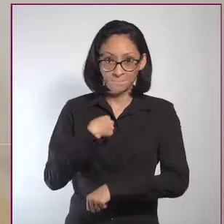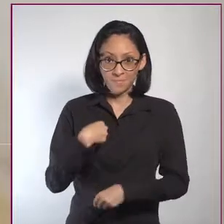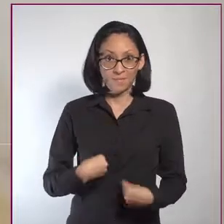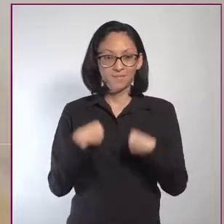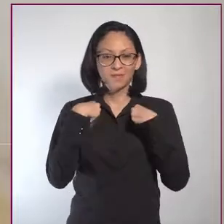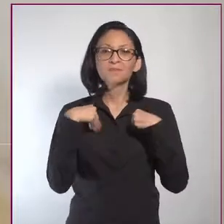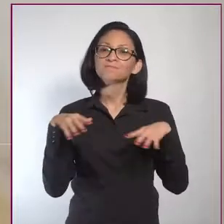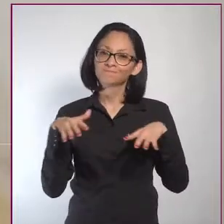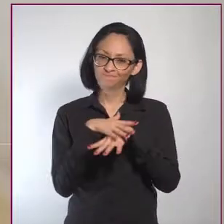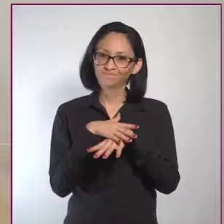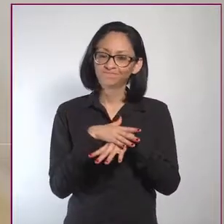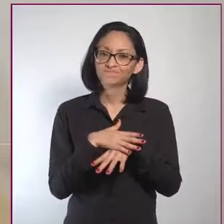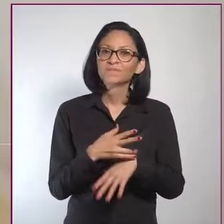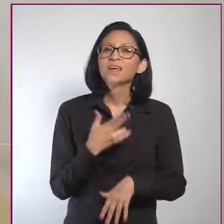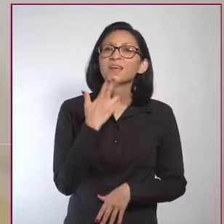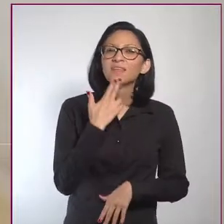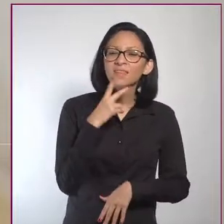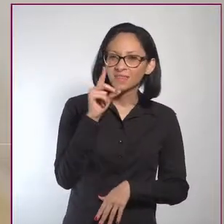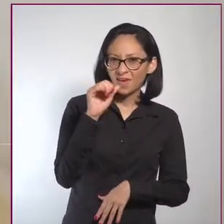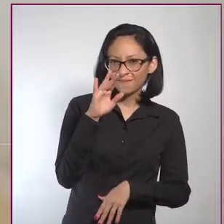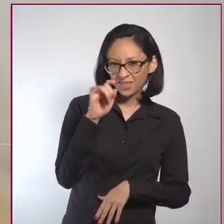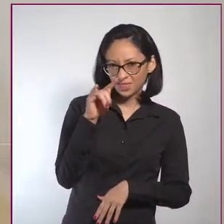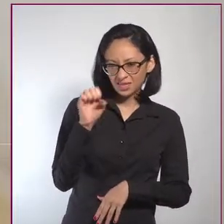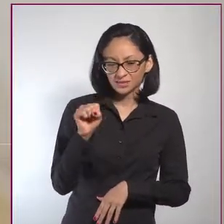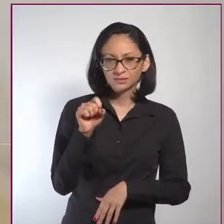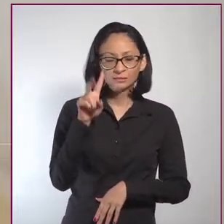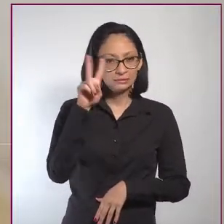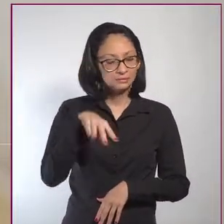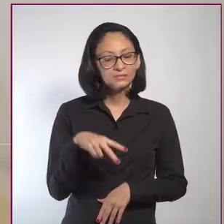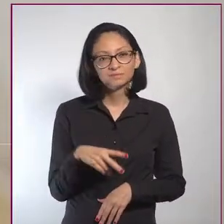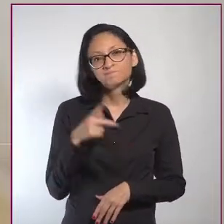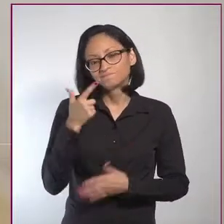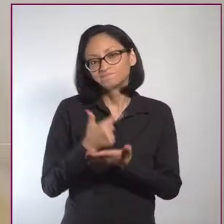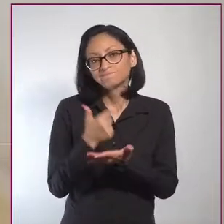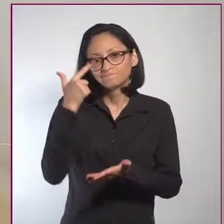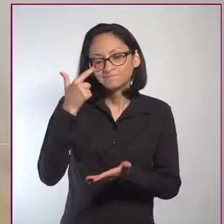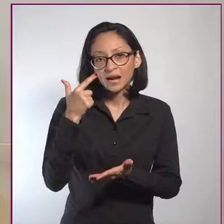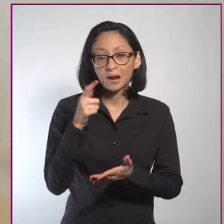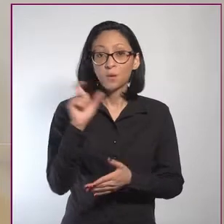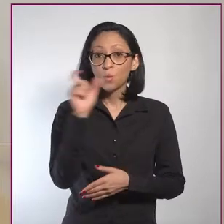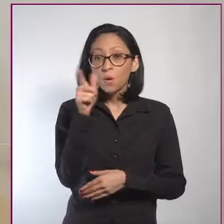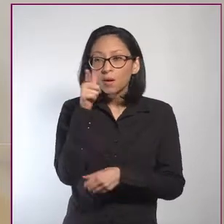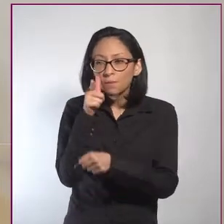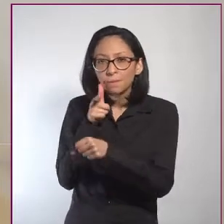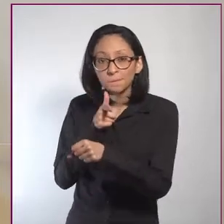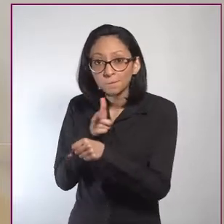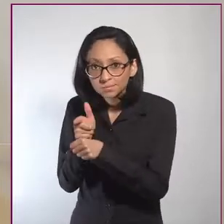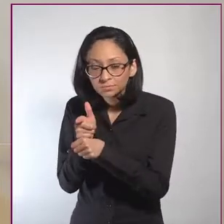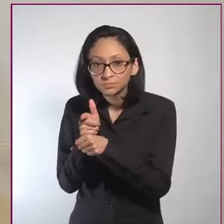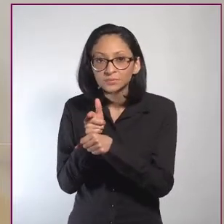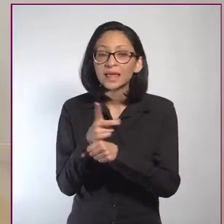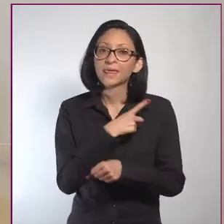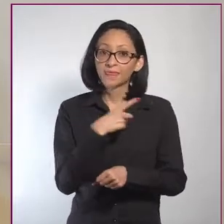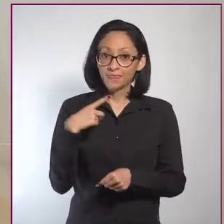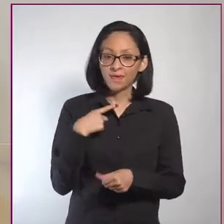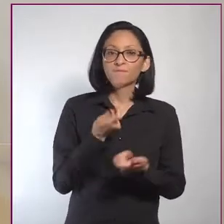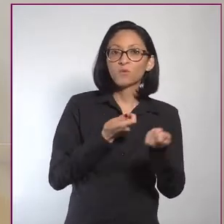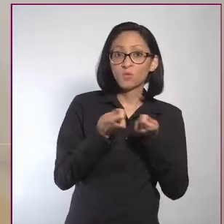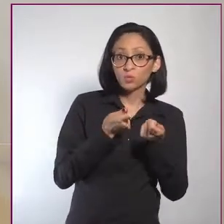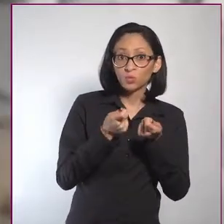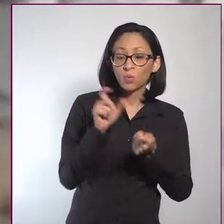La diabetes es una enfermedad crónica. Una vez diagnosticada, hay una enorme diferencia entre estar bajo control y no